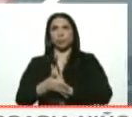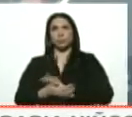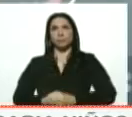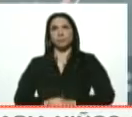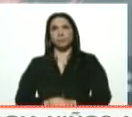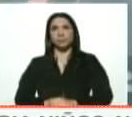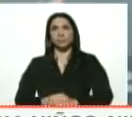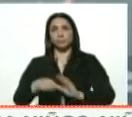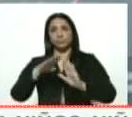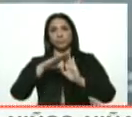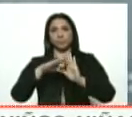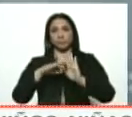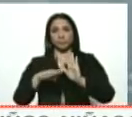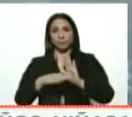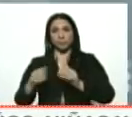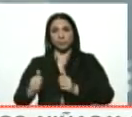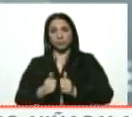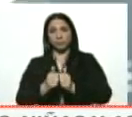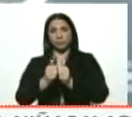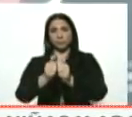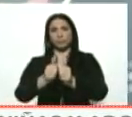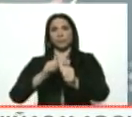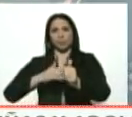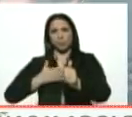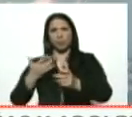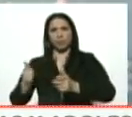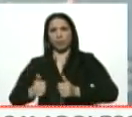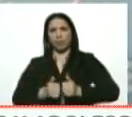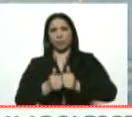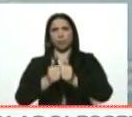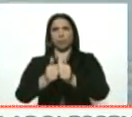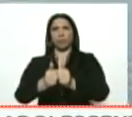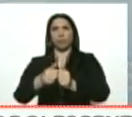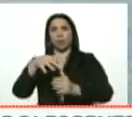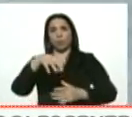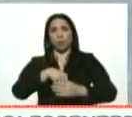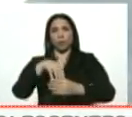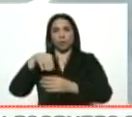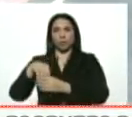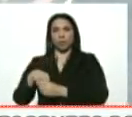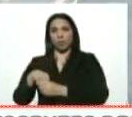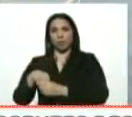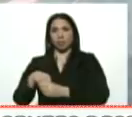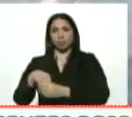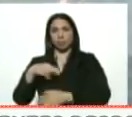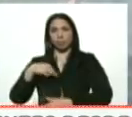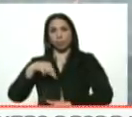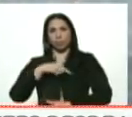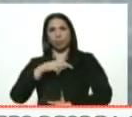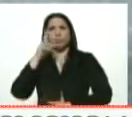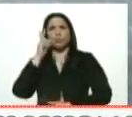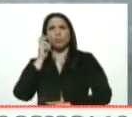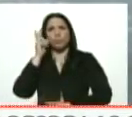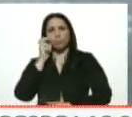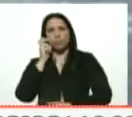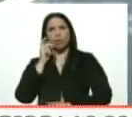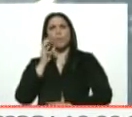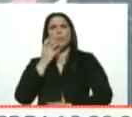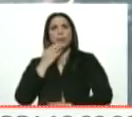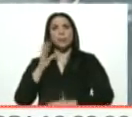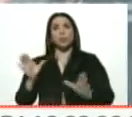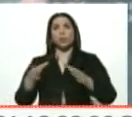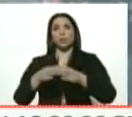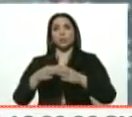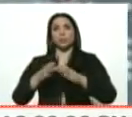las medidas que acompañarían o que puedan acompañar la cuarentena. Hemos escuchado a la Organización Mundial